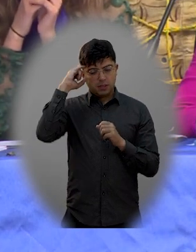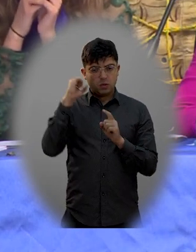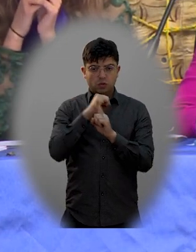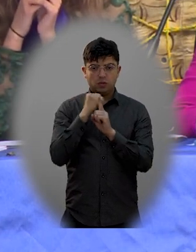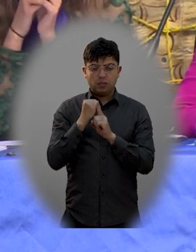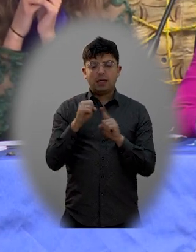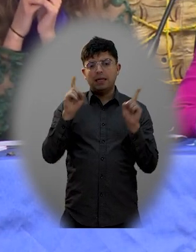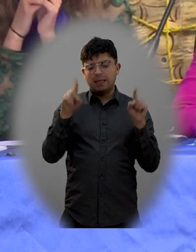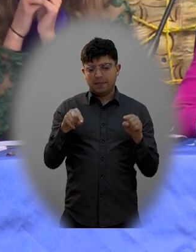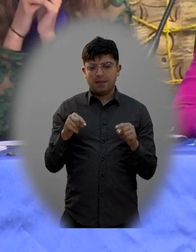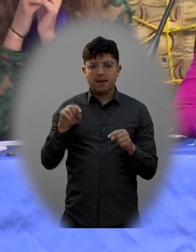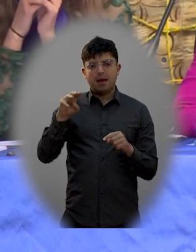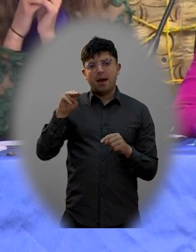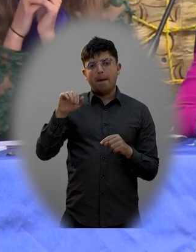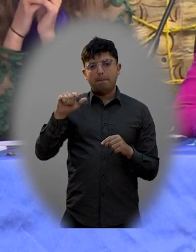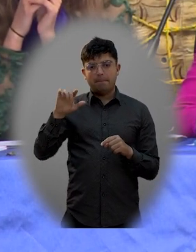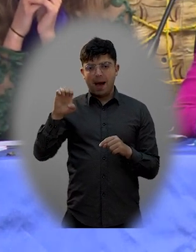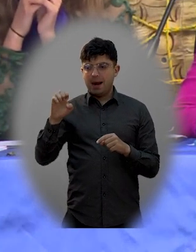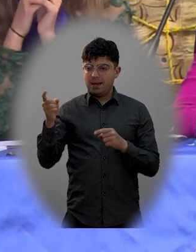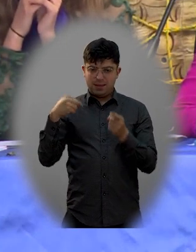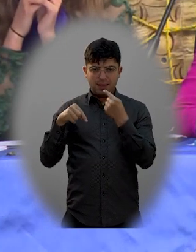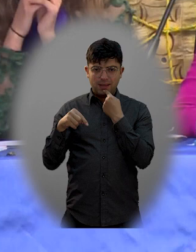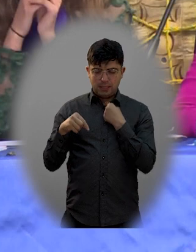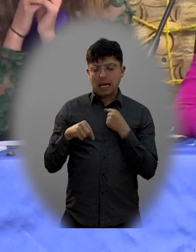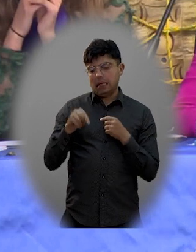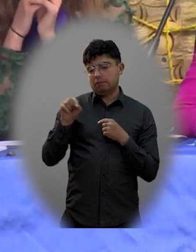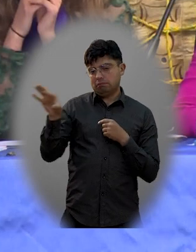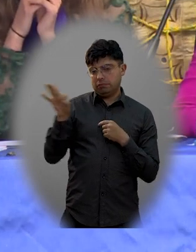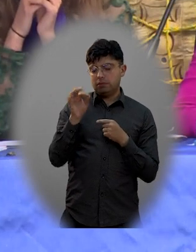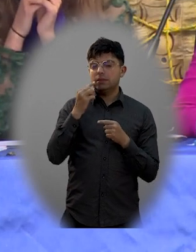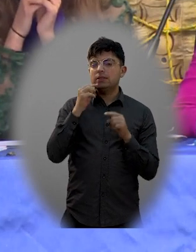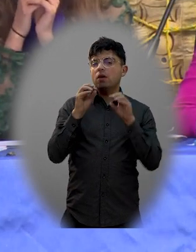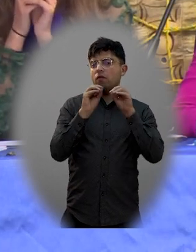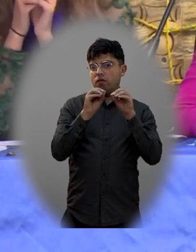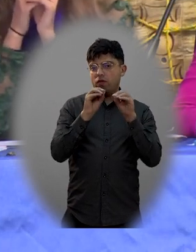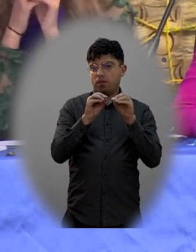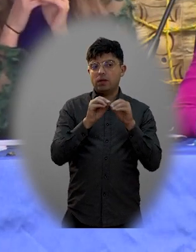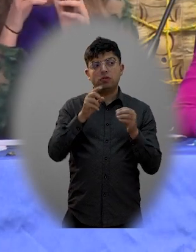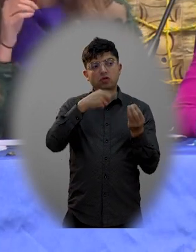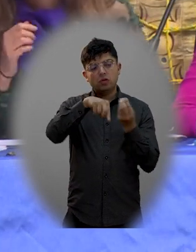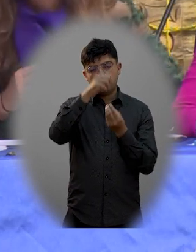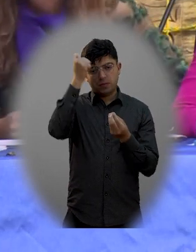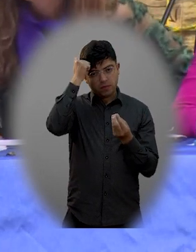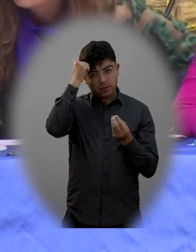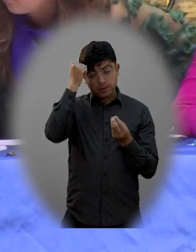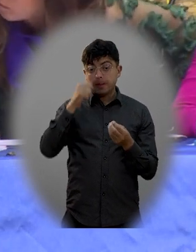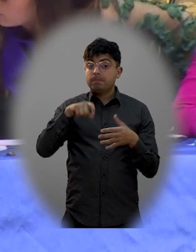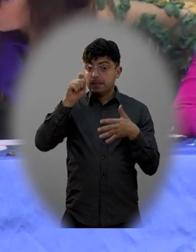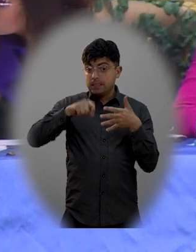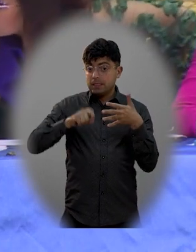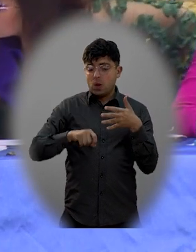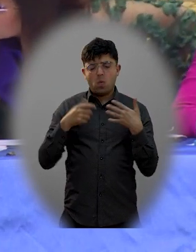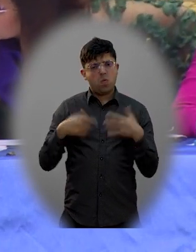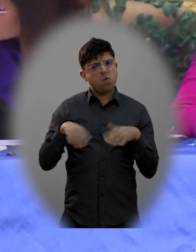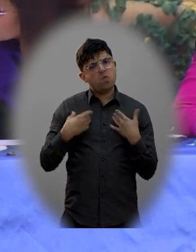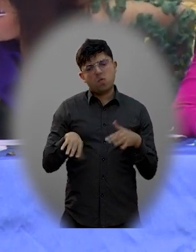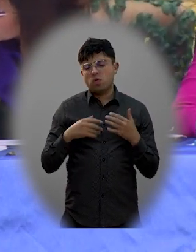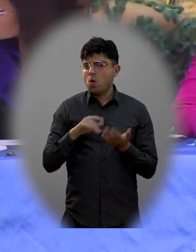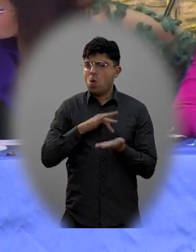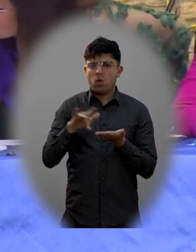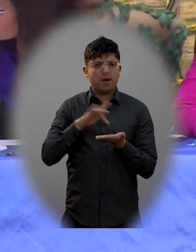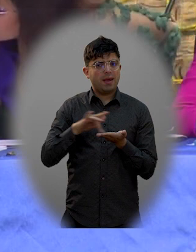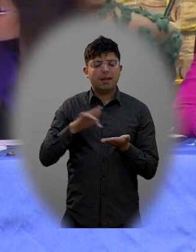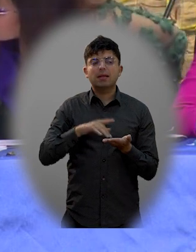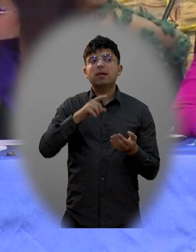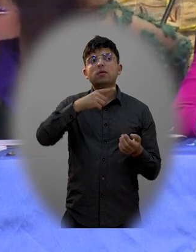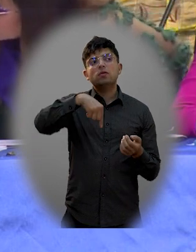como lo que decía Male, un poco sobre esa formación que tengan los profesores. Hay una necesidad demasiado urgente de que